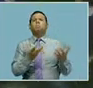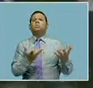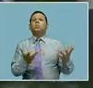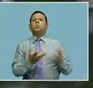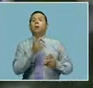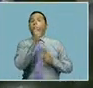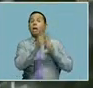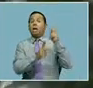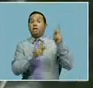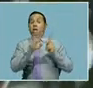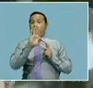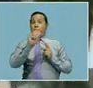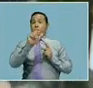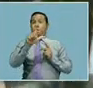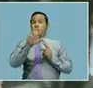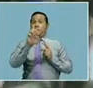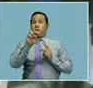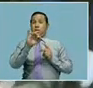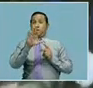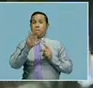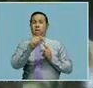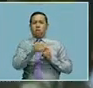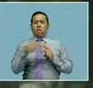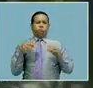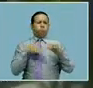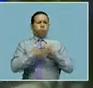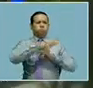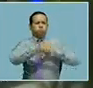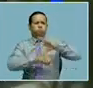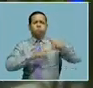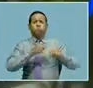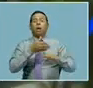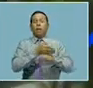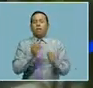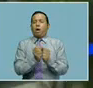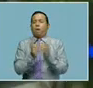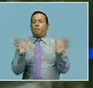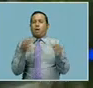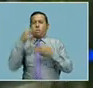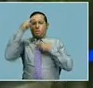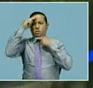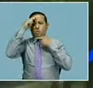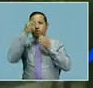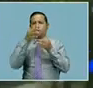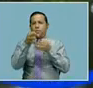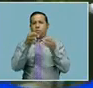de Vallenita. La ampliación de esa noticia en pocos minutos.